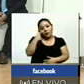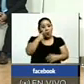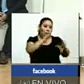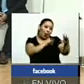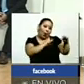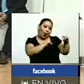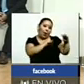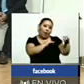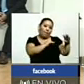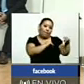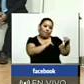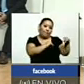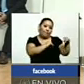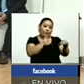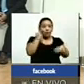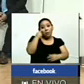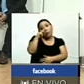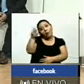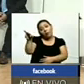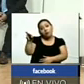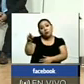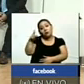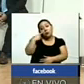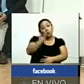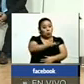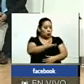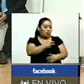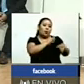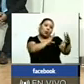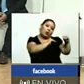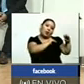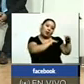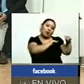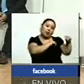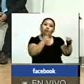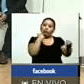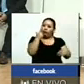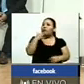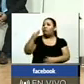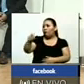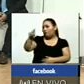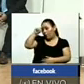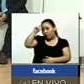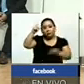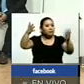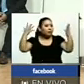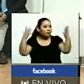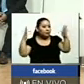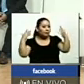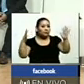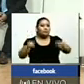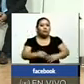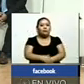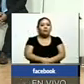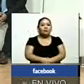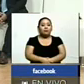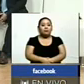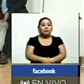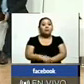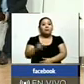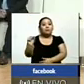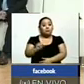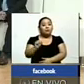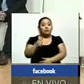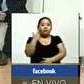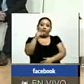acá mientras veíamos la nota y bueno, de verdad que se lo merecen y muchas felicidades. Así es, bueno,